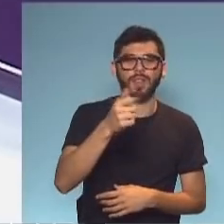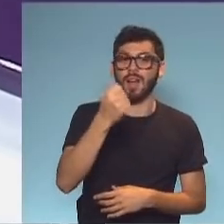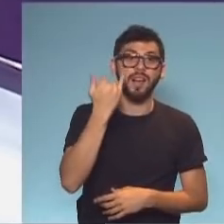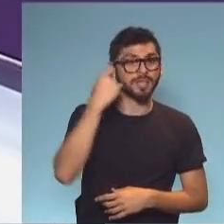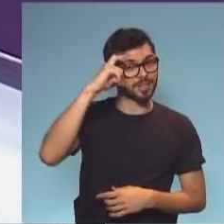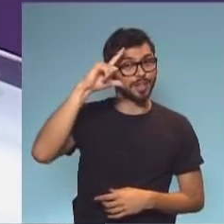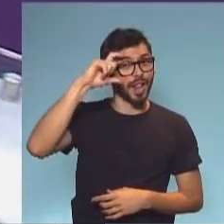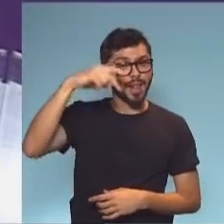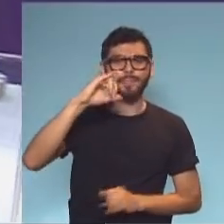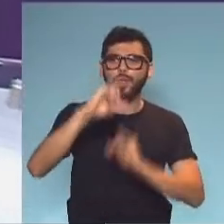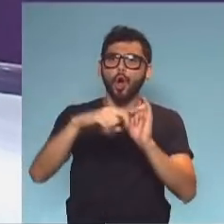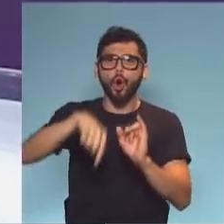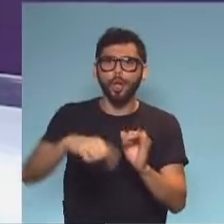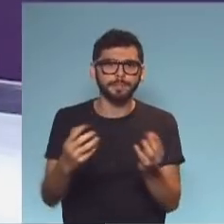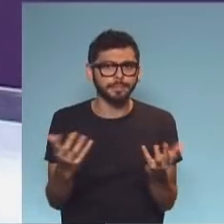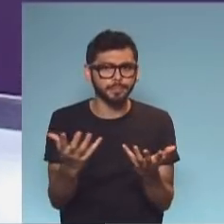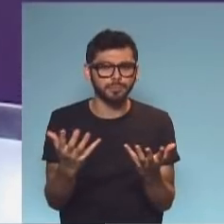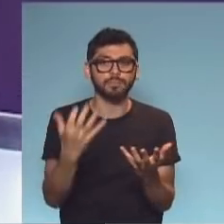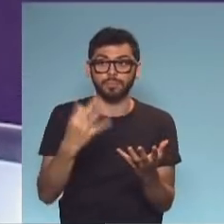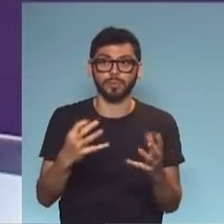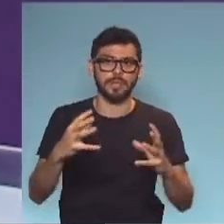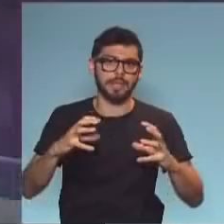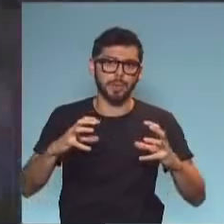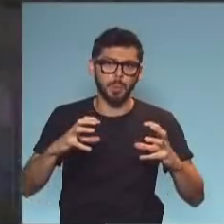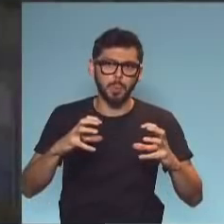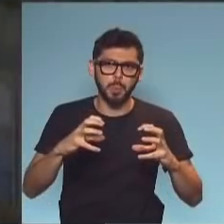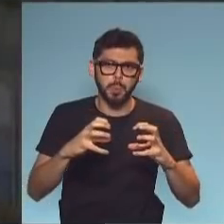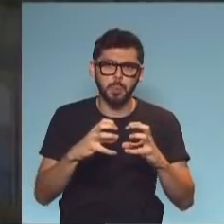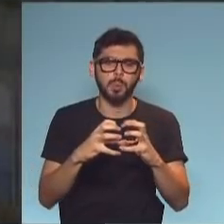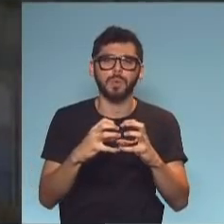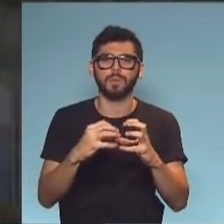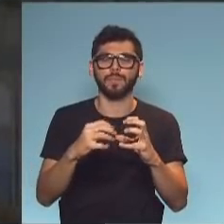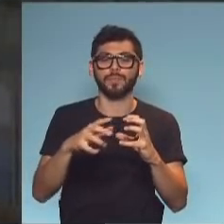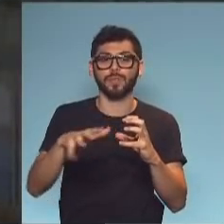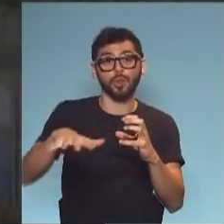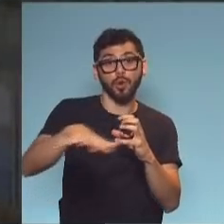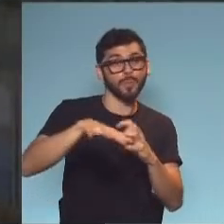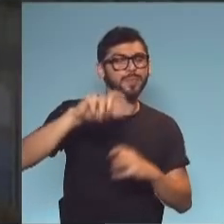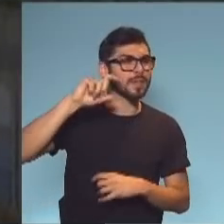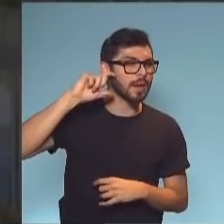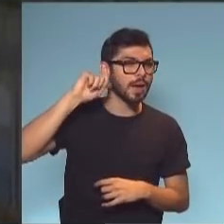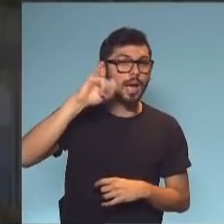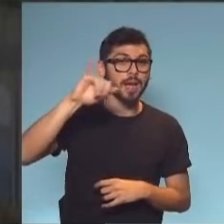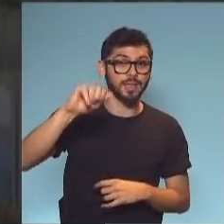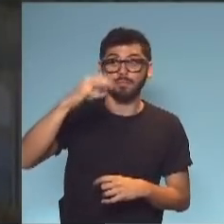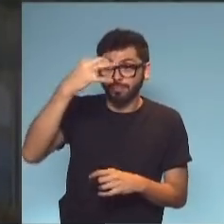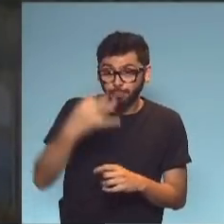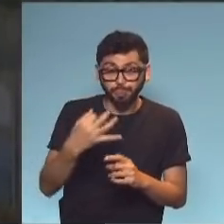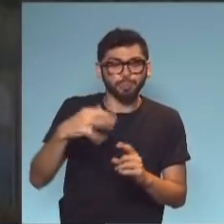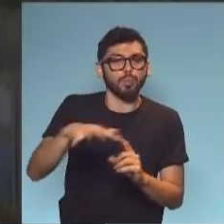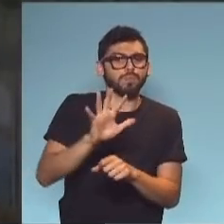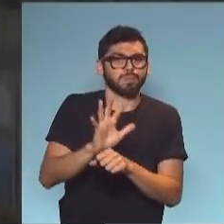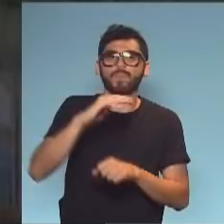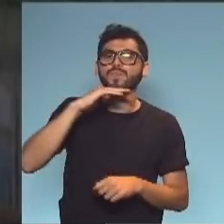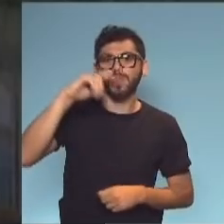que ocurría hoy. Estamos hablando de las tensiones que se generan en la Franja de Gaza, en Jerusalén, especialmente